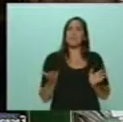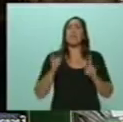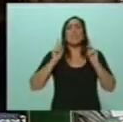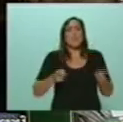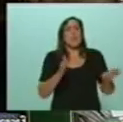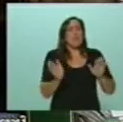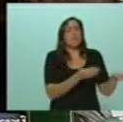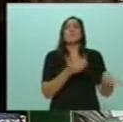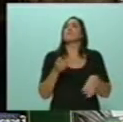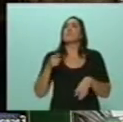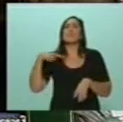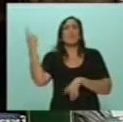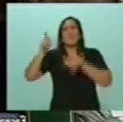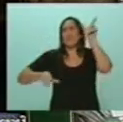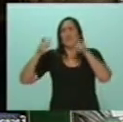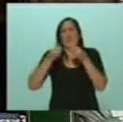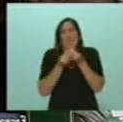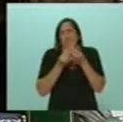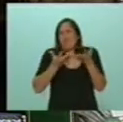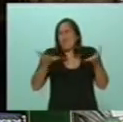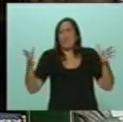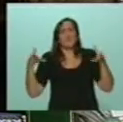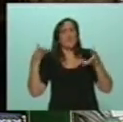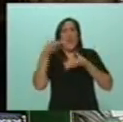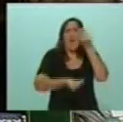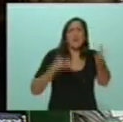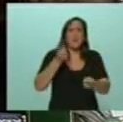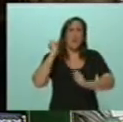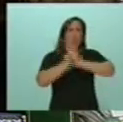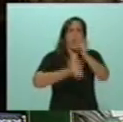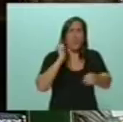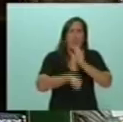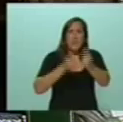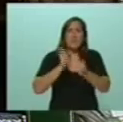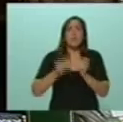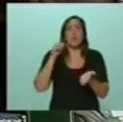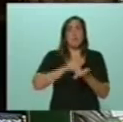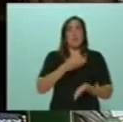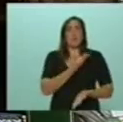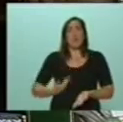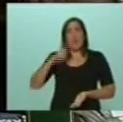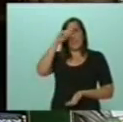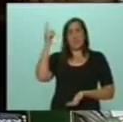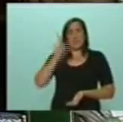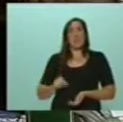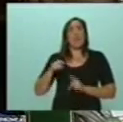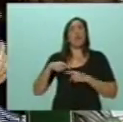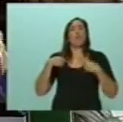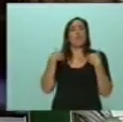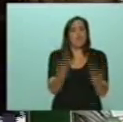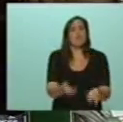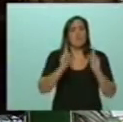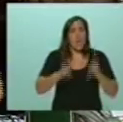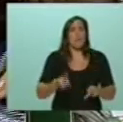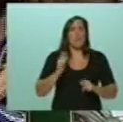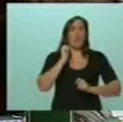espontánea que tuvo toda la gente dando donaciones, más la que dio el Estado, lo que agregó el Estado, que hubo en